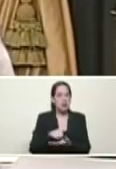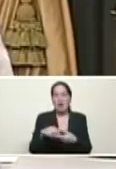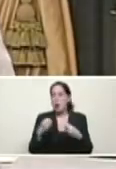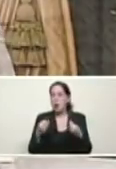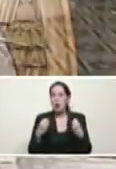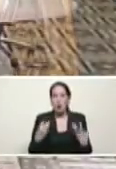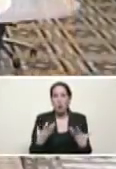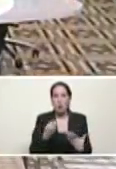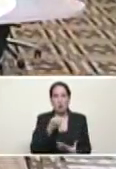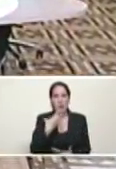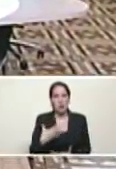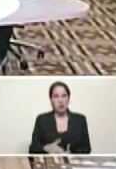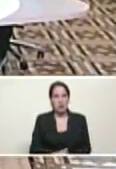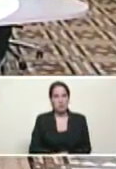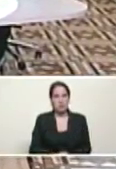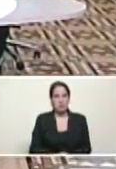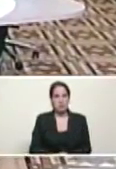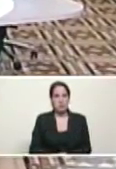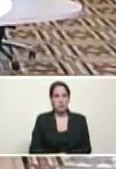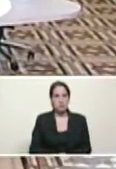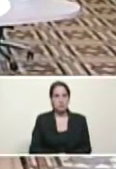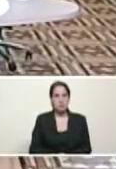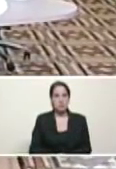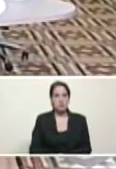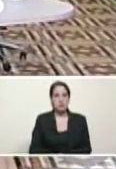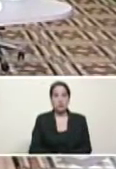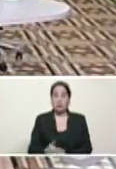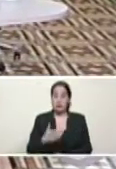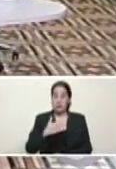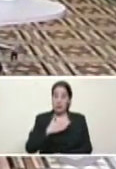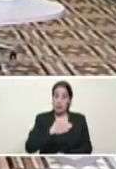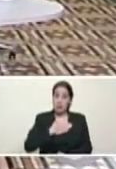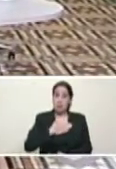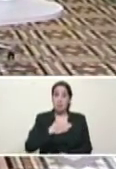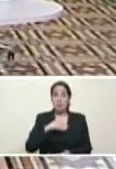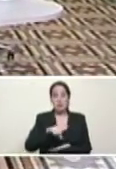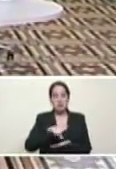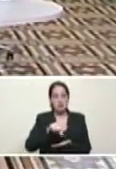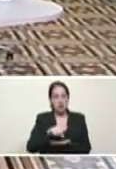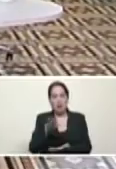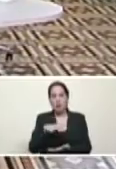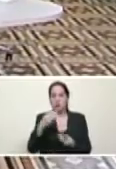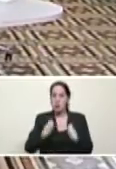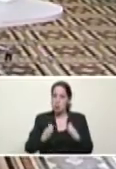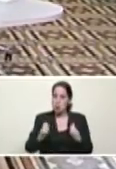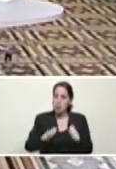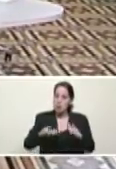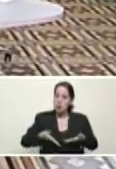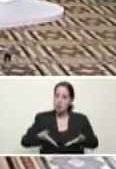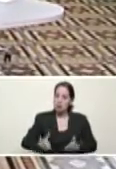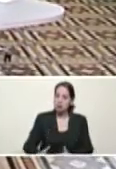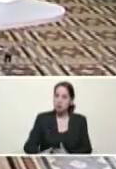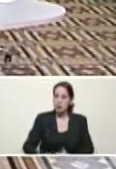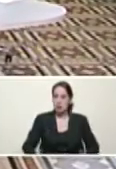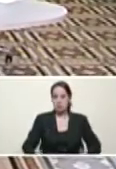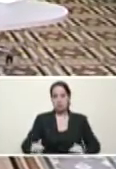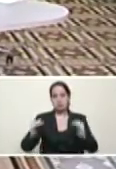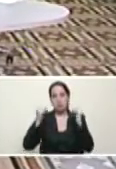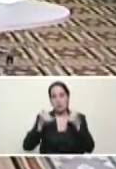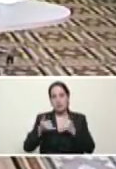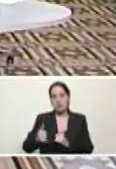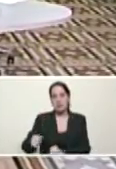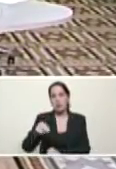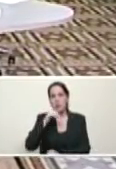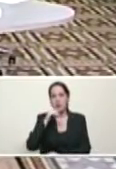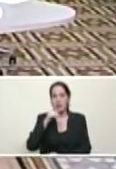¿Ah? ¿Qué les parece? Mi ciudad, donde yo vivo, donde nací, donde crío a mis hijos y a mis nietos,